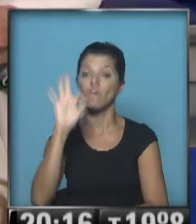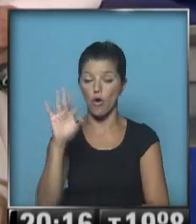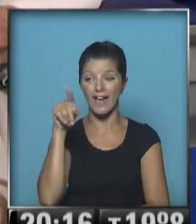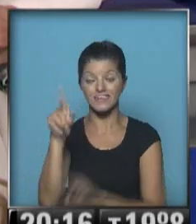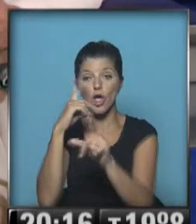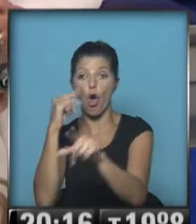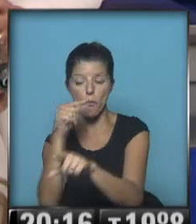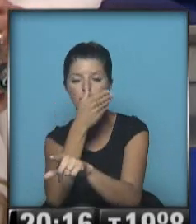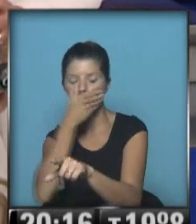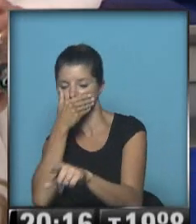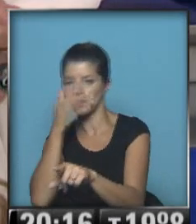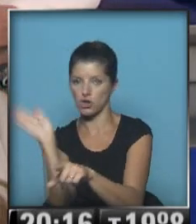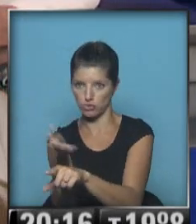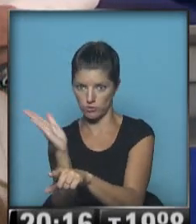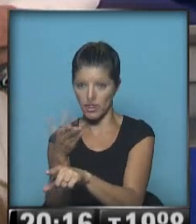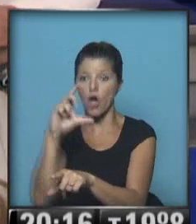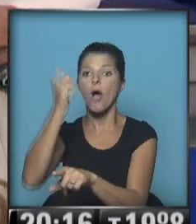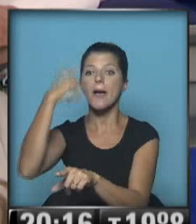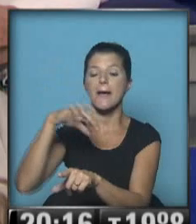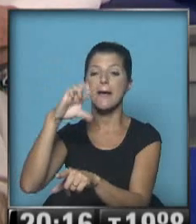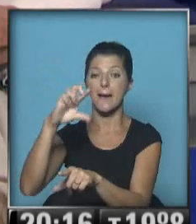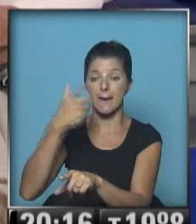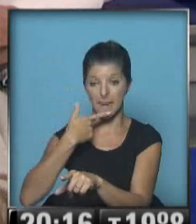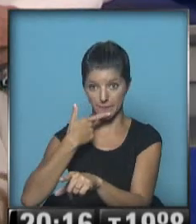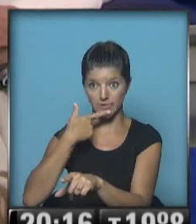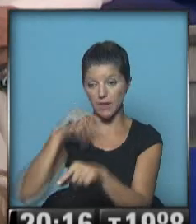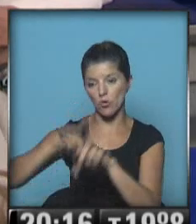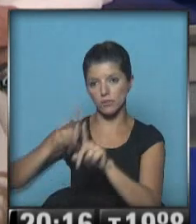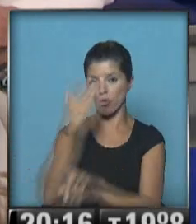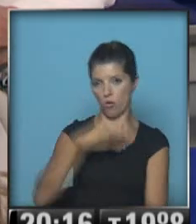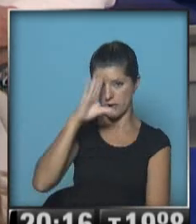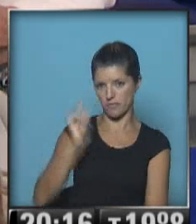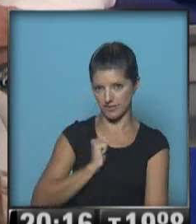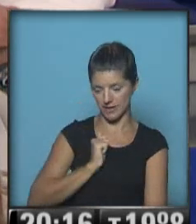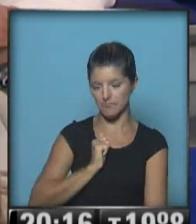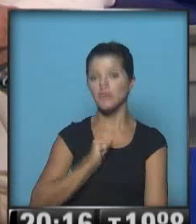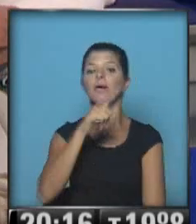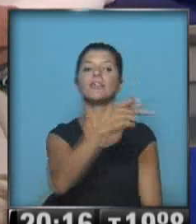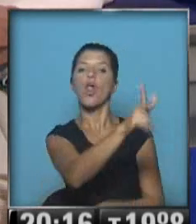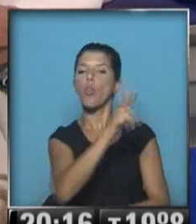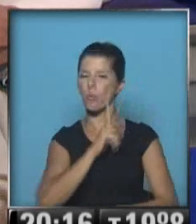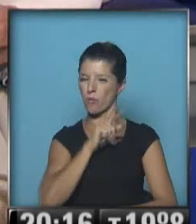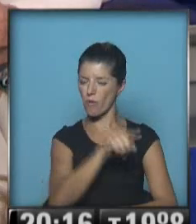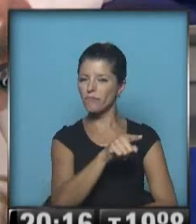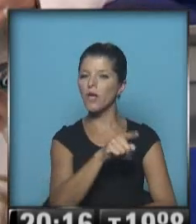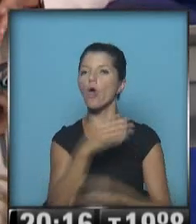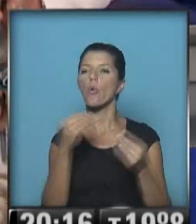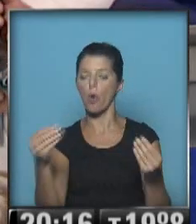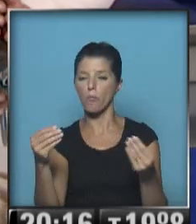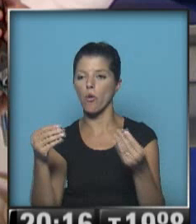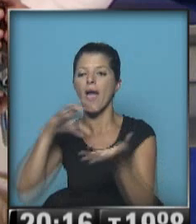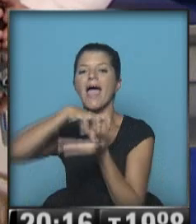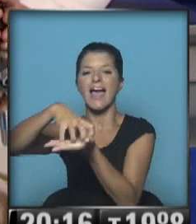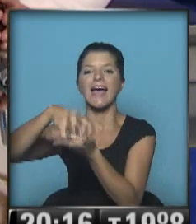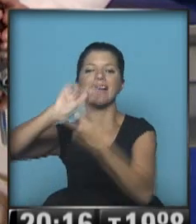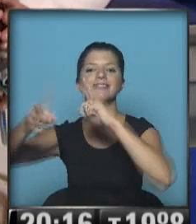torturado por camps en la época de la dictadura y nos cuenta en la siguiente nota Cómo era la cancillería